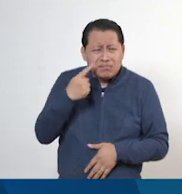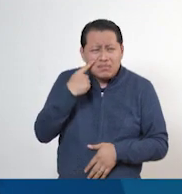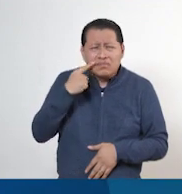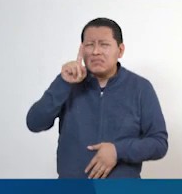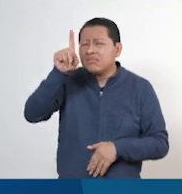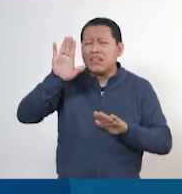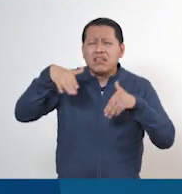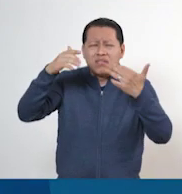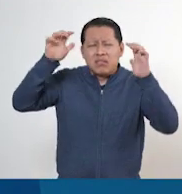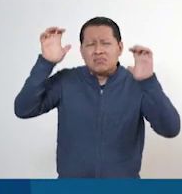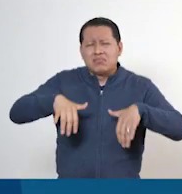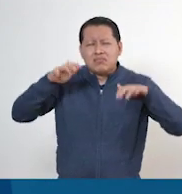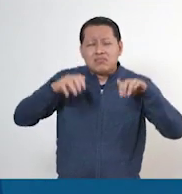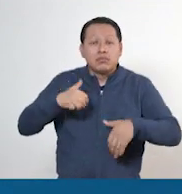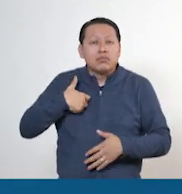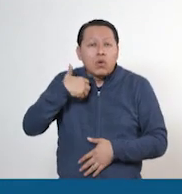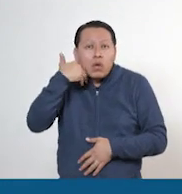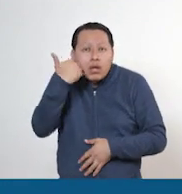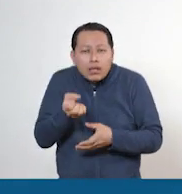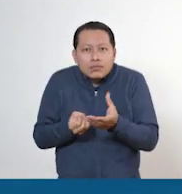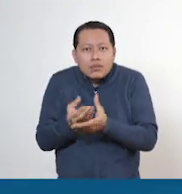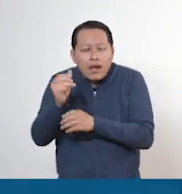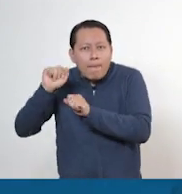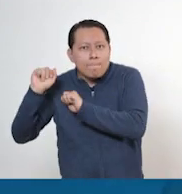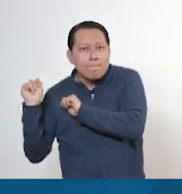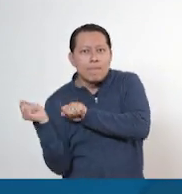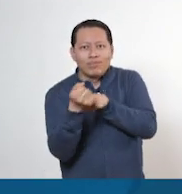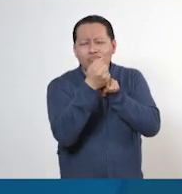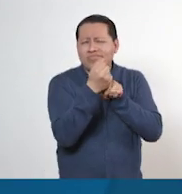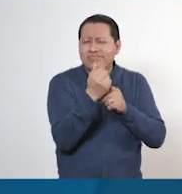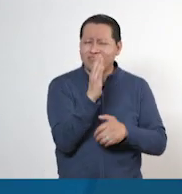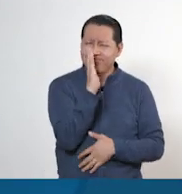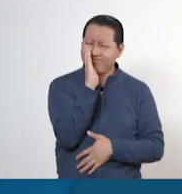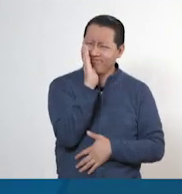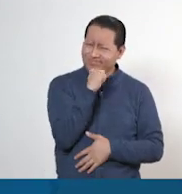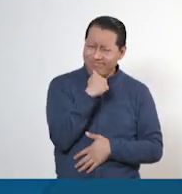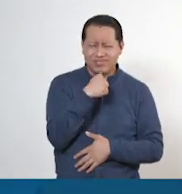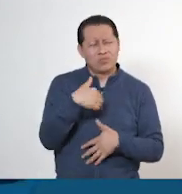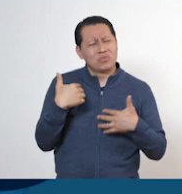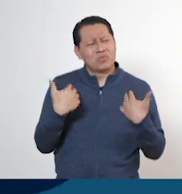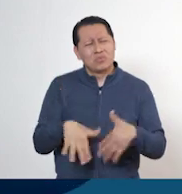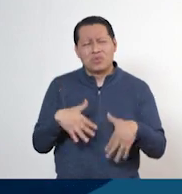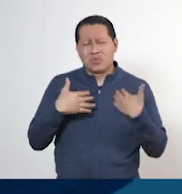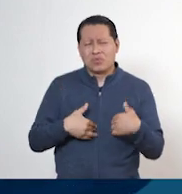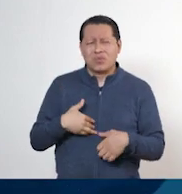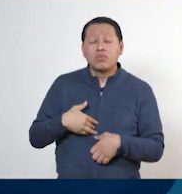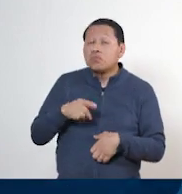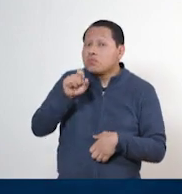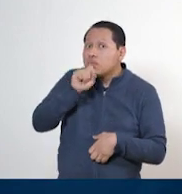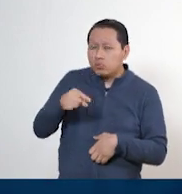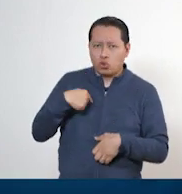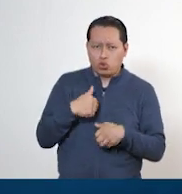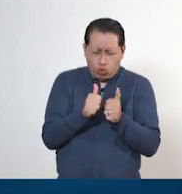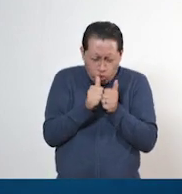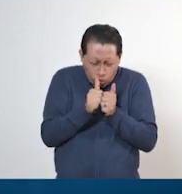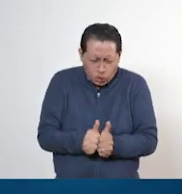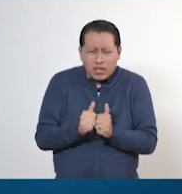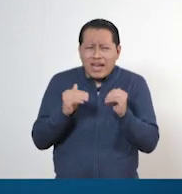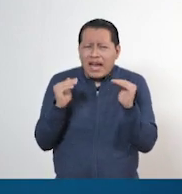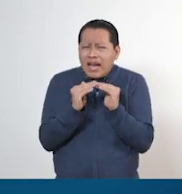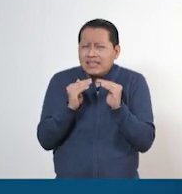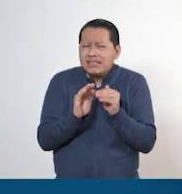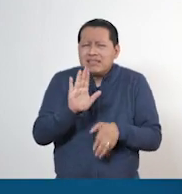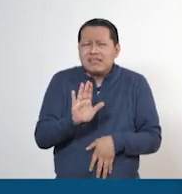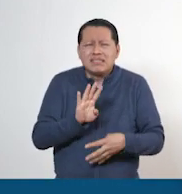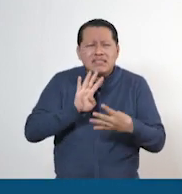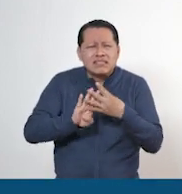de llover y yo quería salir a jugar béisbol! ¡Es una tragedia, don Leopoldo! ¡Soy prisionero de esta